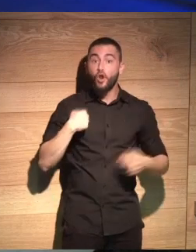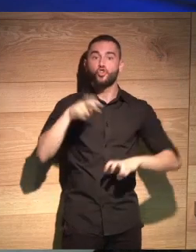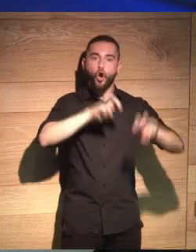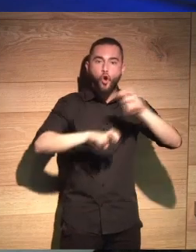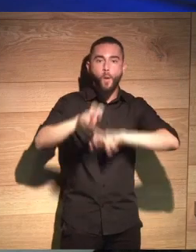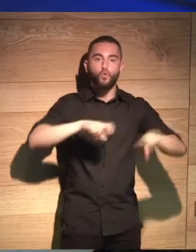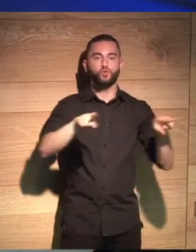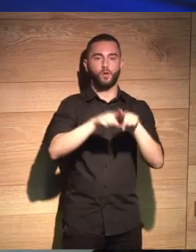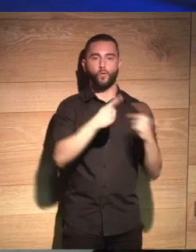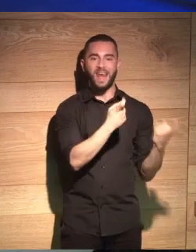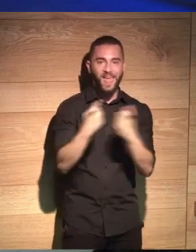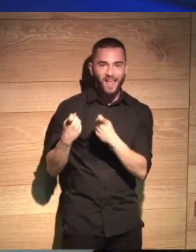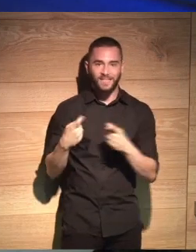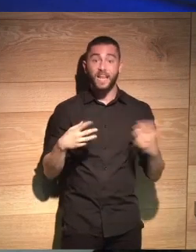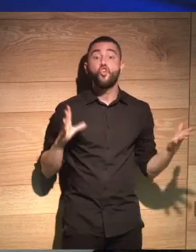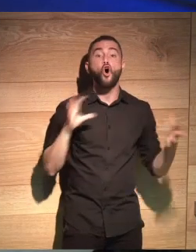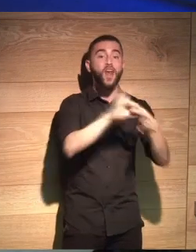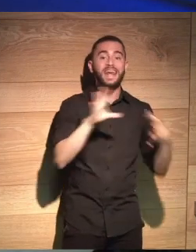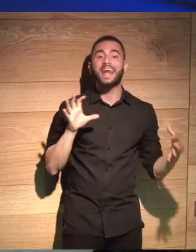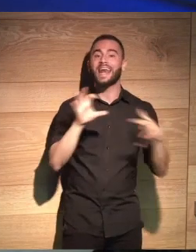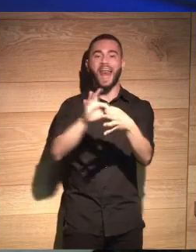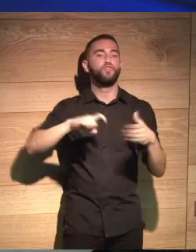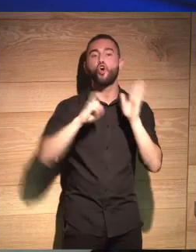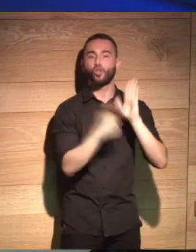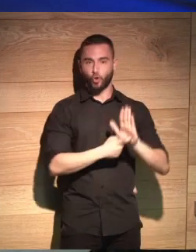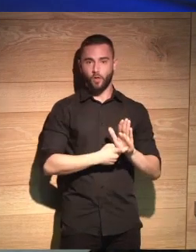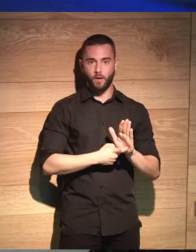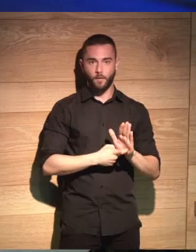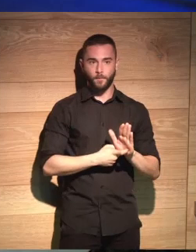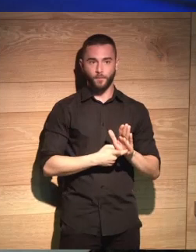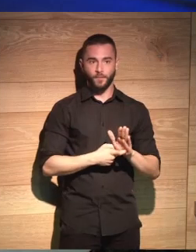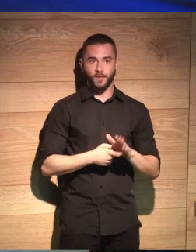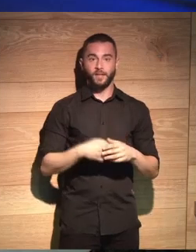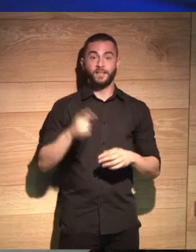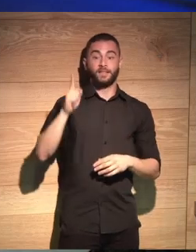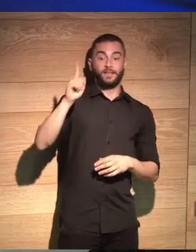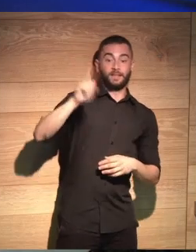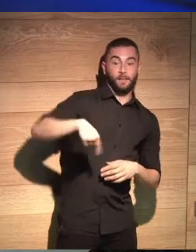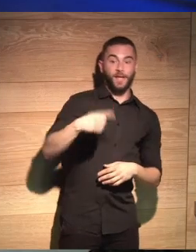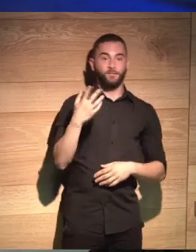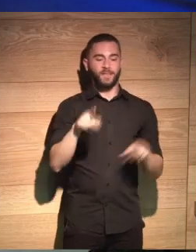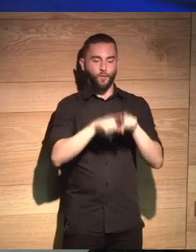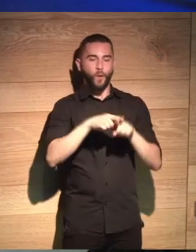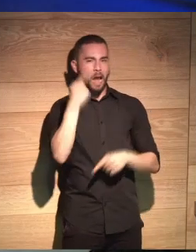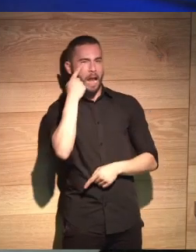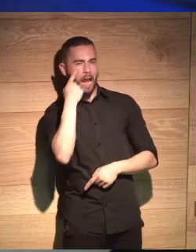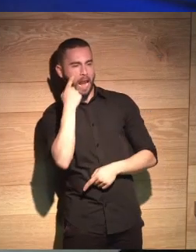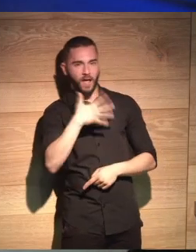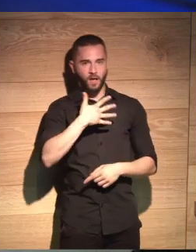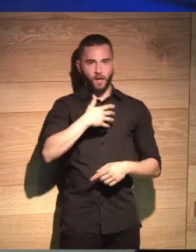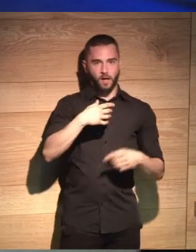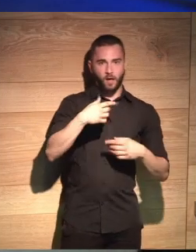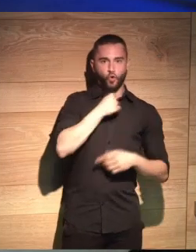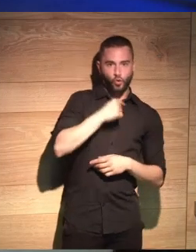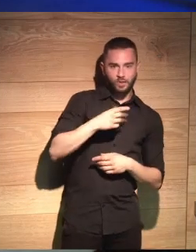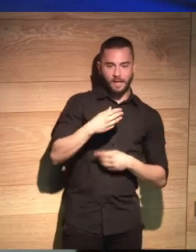como una necesidad y lo relaciono todo. Yo supongo que somos medio borderline también, ¿no? Es decir, Un